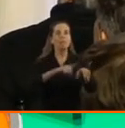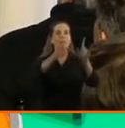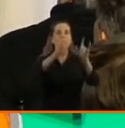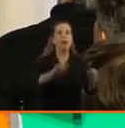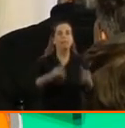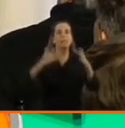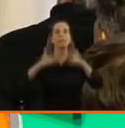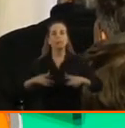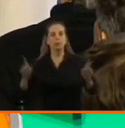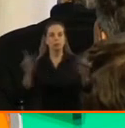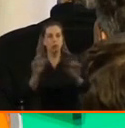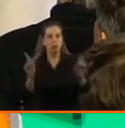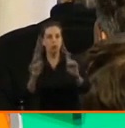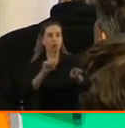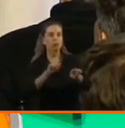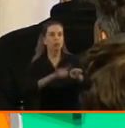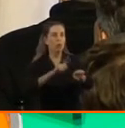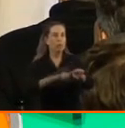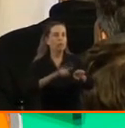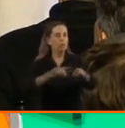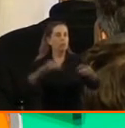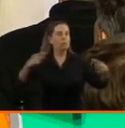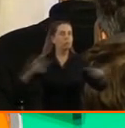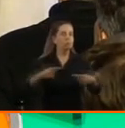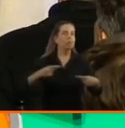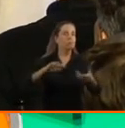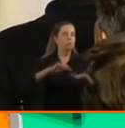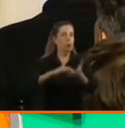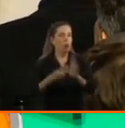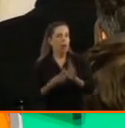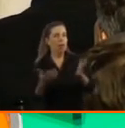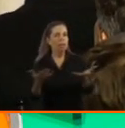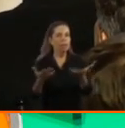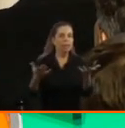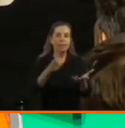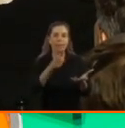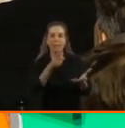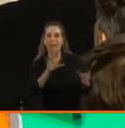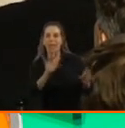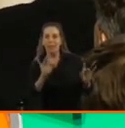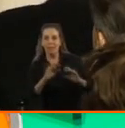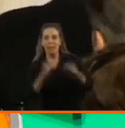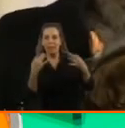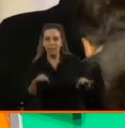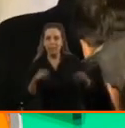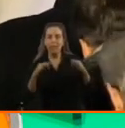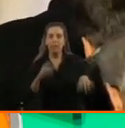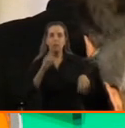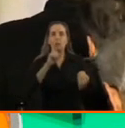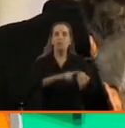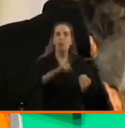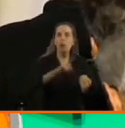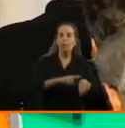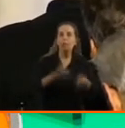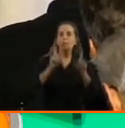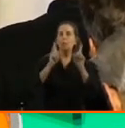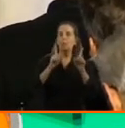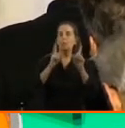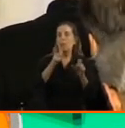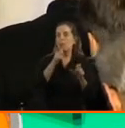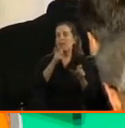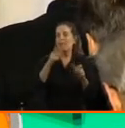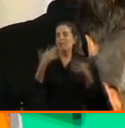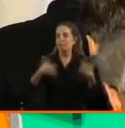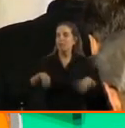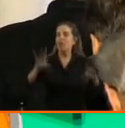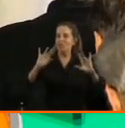sociedad que hay buenos y hay malos. Eso es lo que termina constituyendo es el sostenimiento de dos bloques enfrentados, los que están del lado